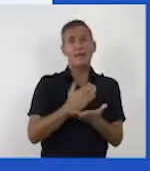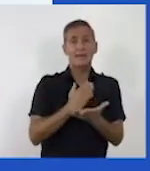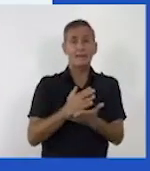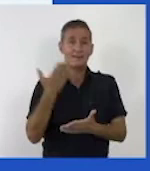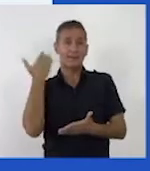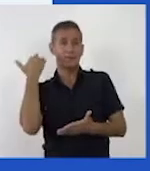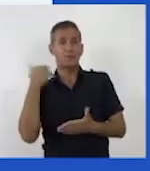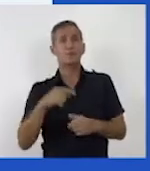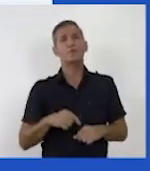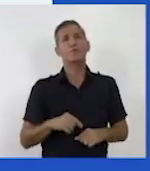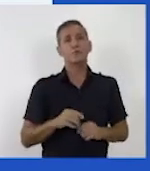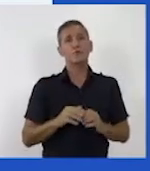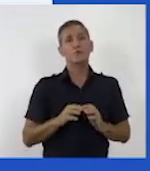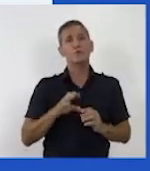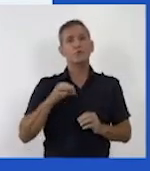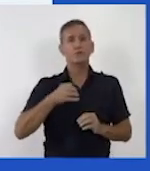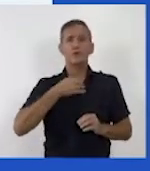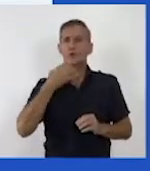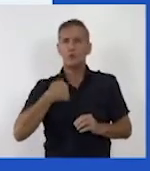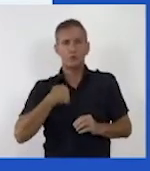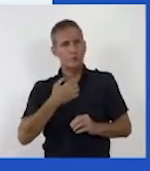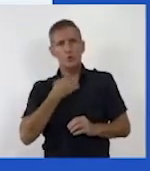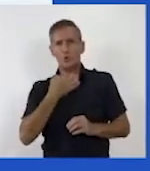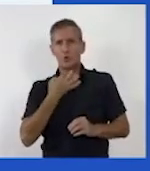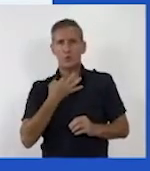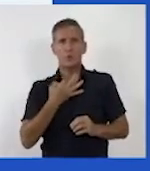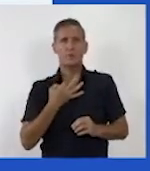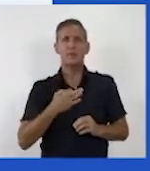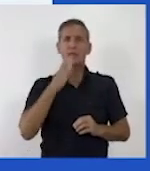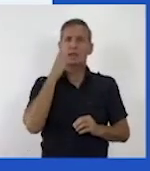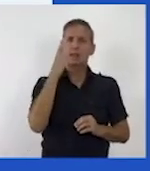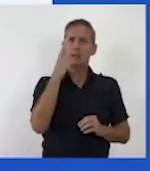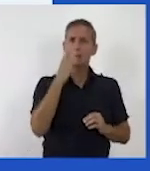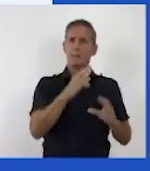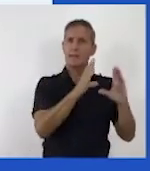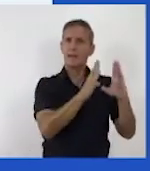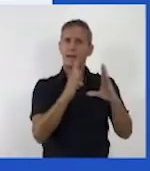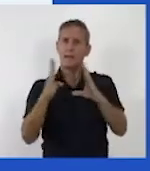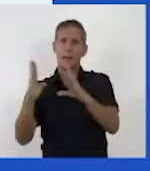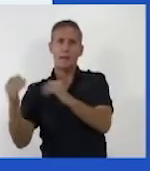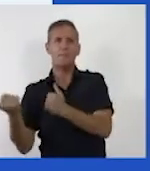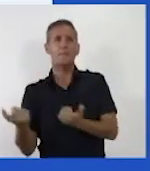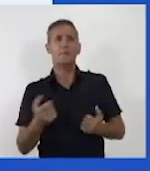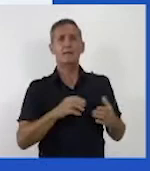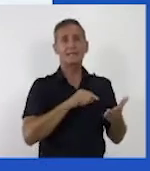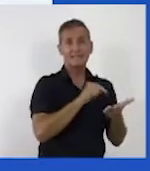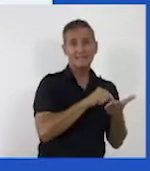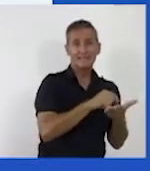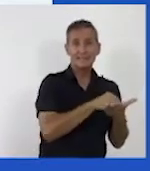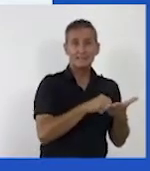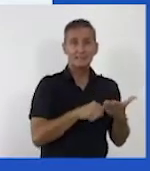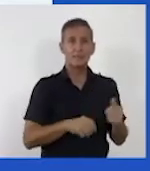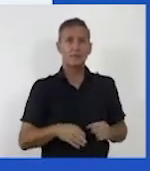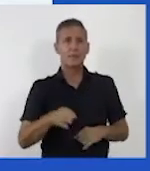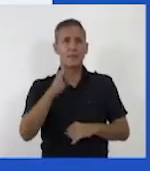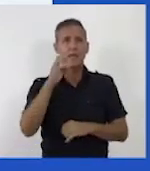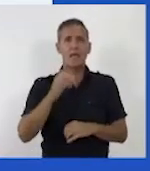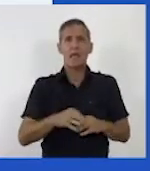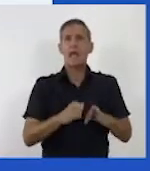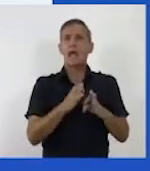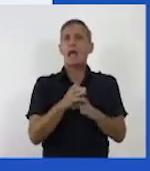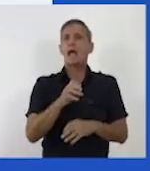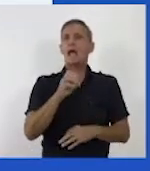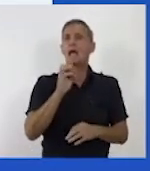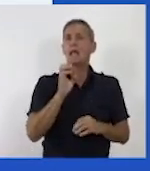y solo les pido recordar las partes de la carta y respetar las que se refieren al lugar la fecha el saludo